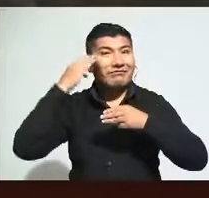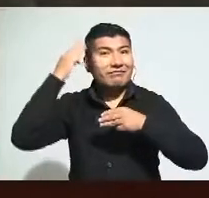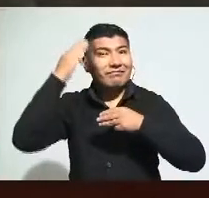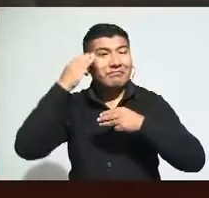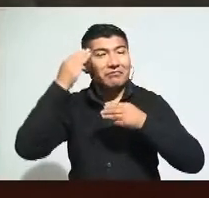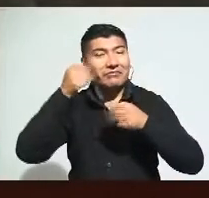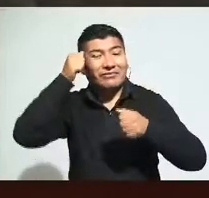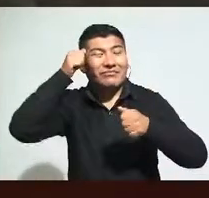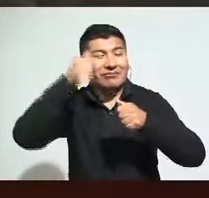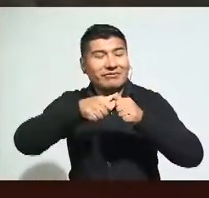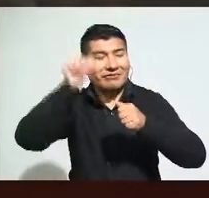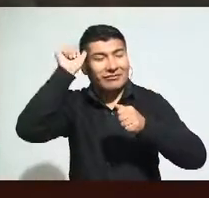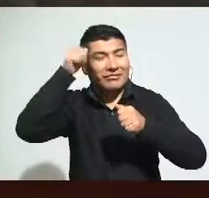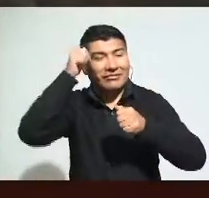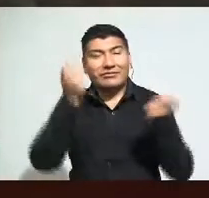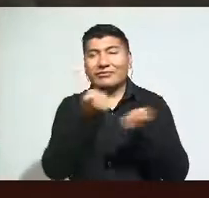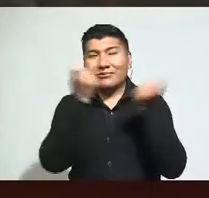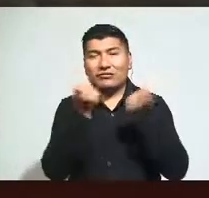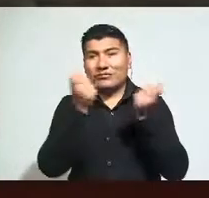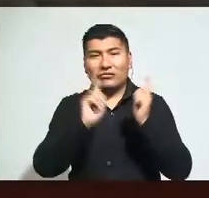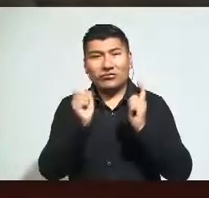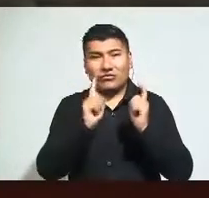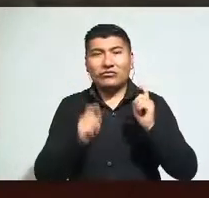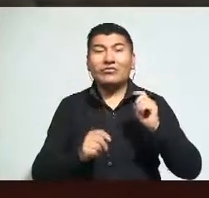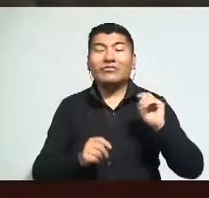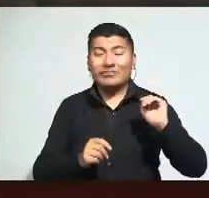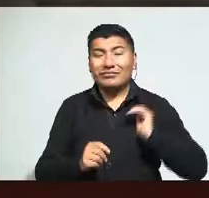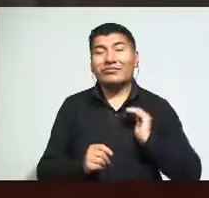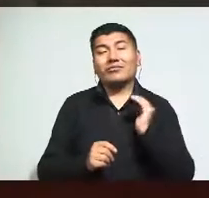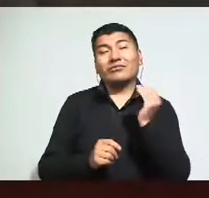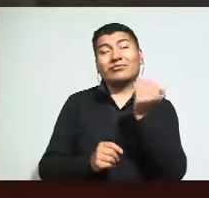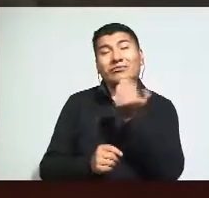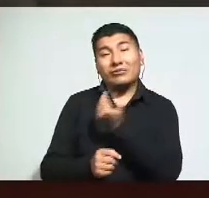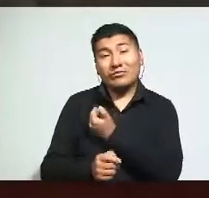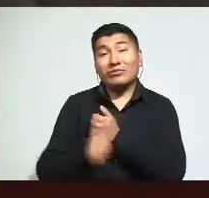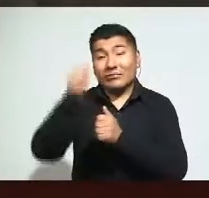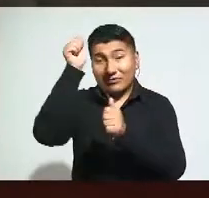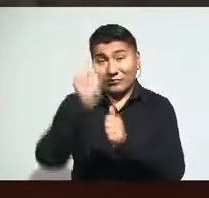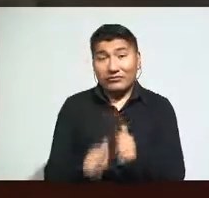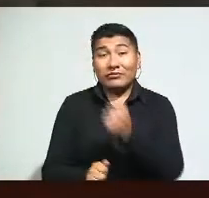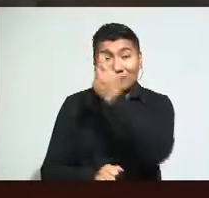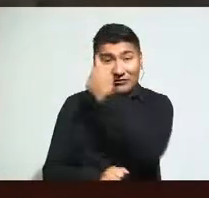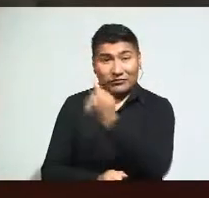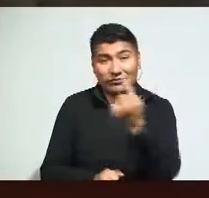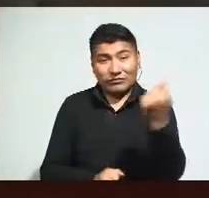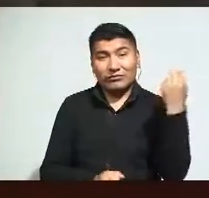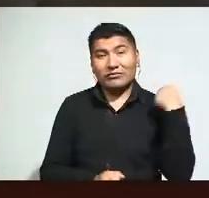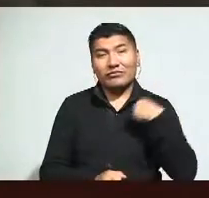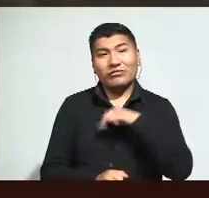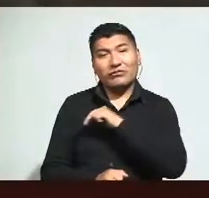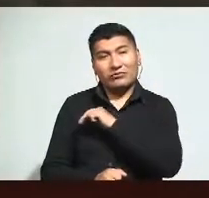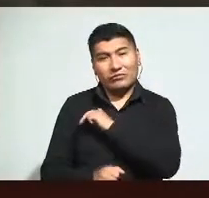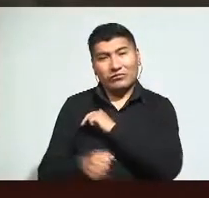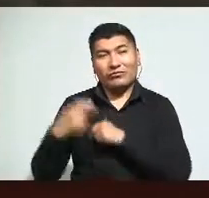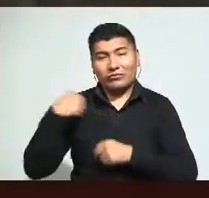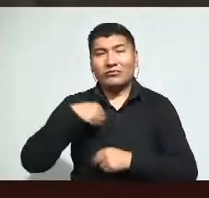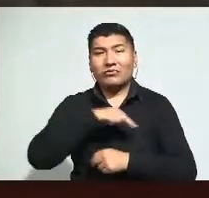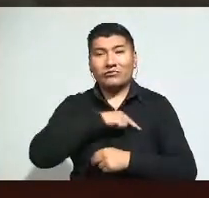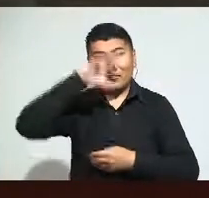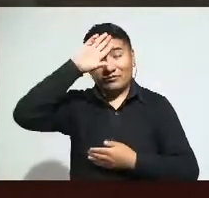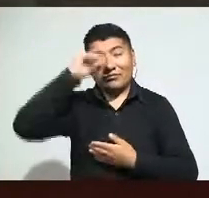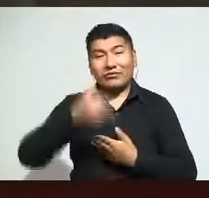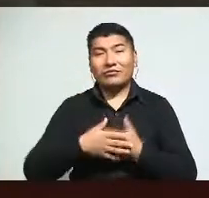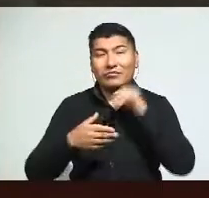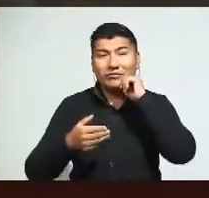pecado sino de nosotros de cada uno de nosotros sus hijos amados